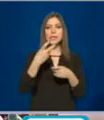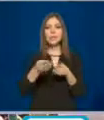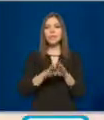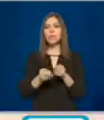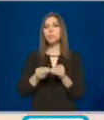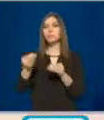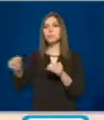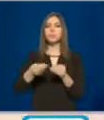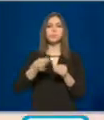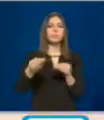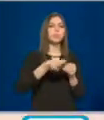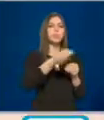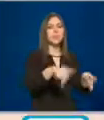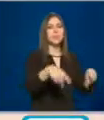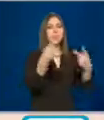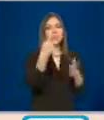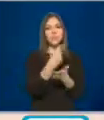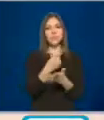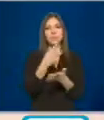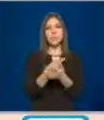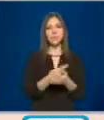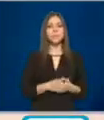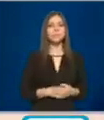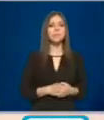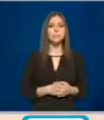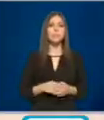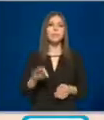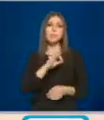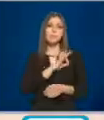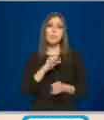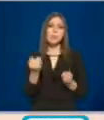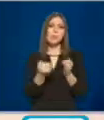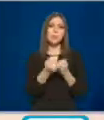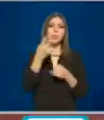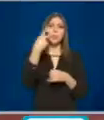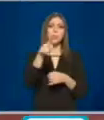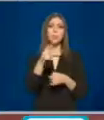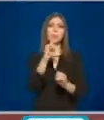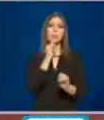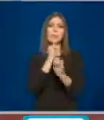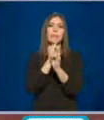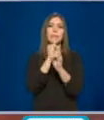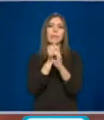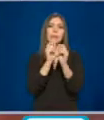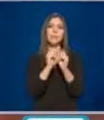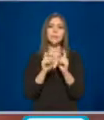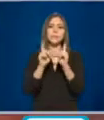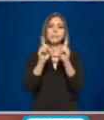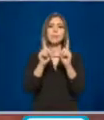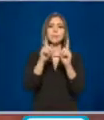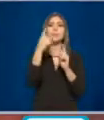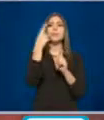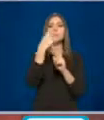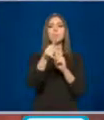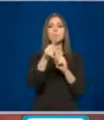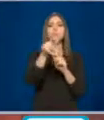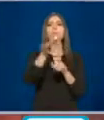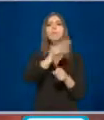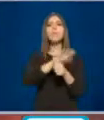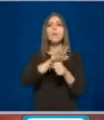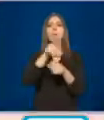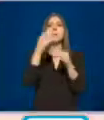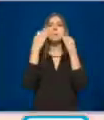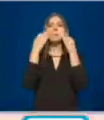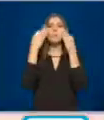llegar la plata a tus clientes. Muy bien. Puedes abrir también una página de internet Claro. en donde ofrezcas Pues el sí. producto, ¿sí? Y de esa